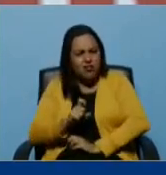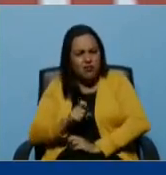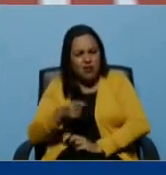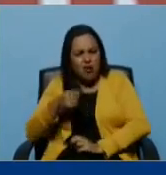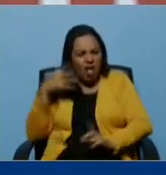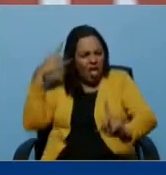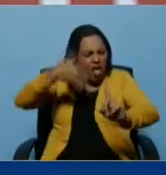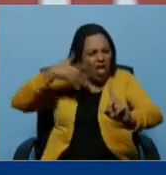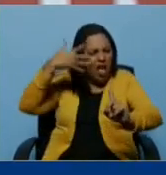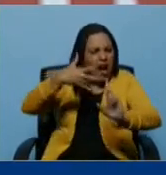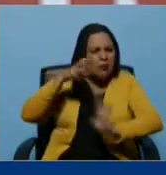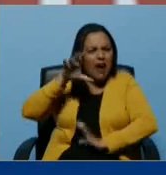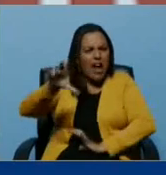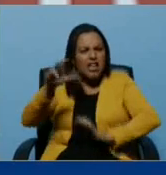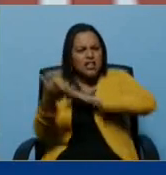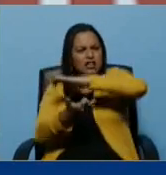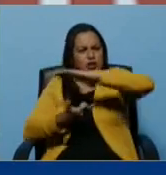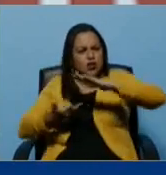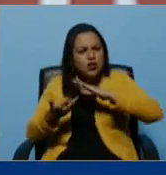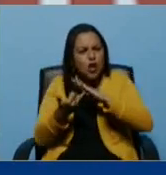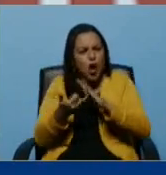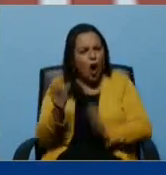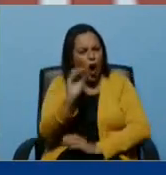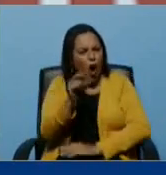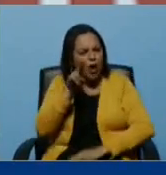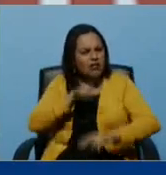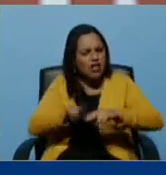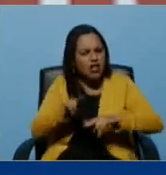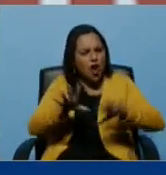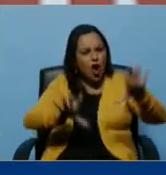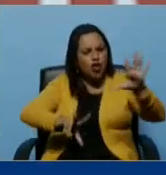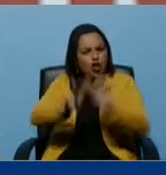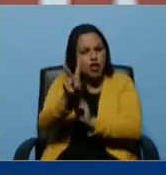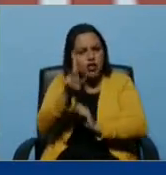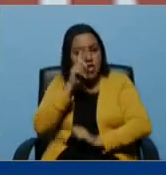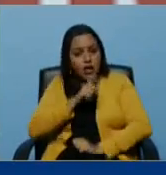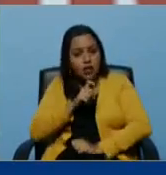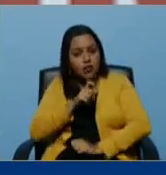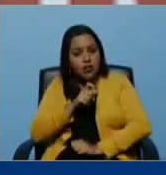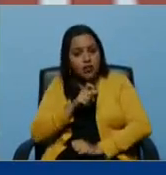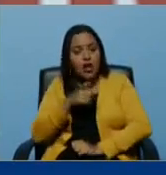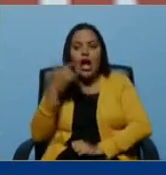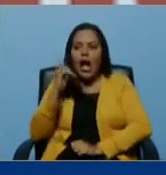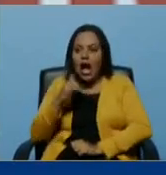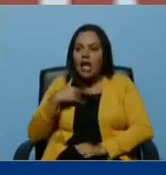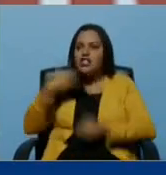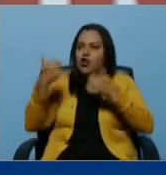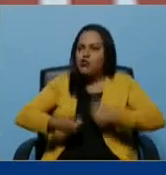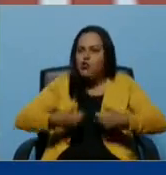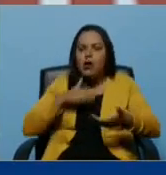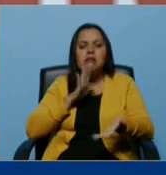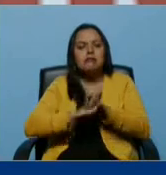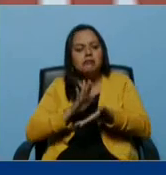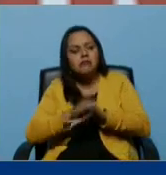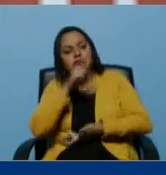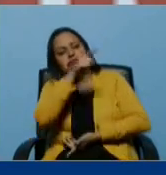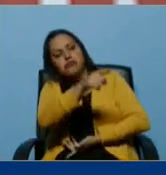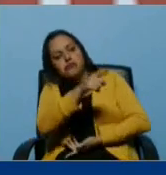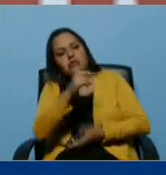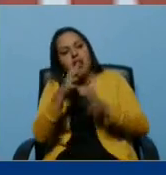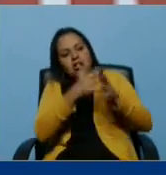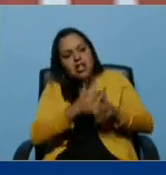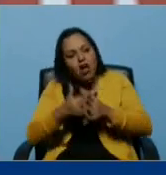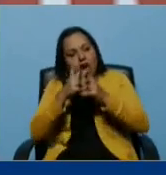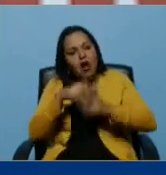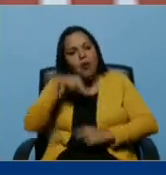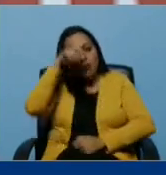al país, a sus instituciones, o que un niño de 12 años, claro, que está muy seguro y muy tranquilo allá en Florida, y sus